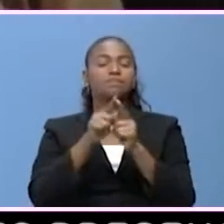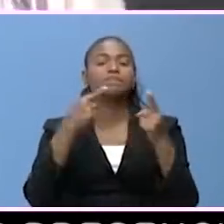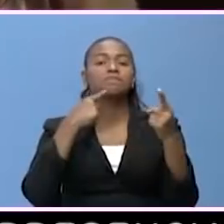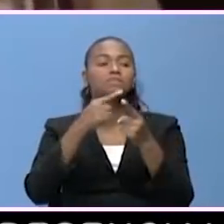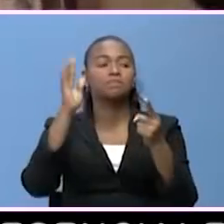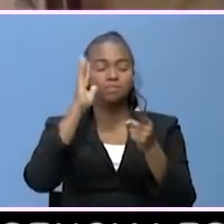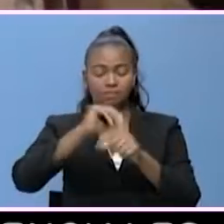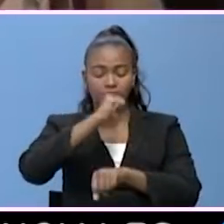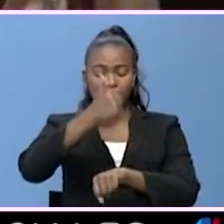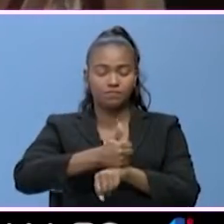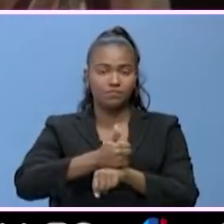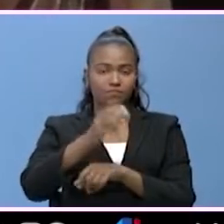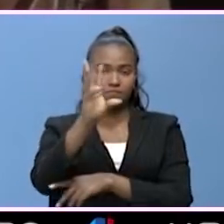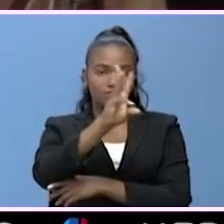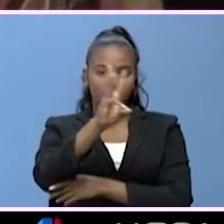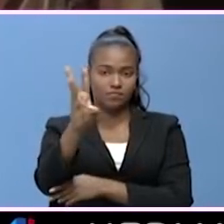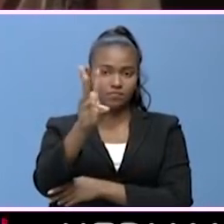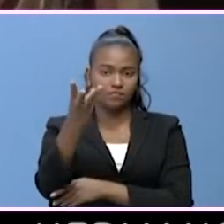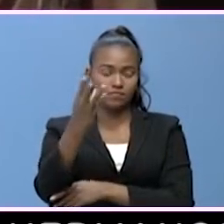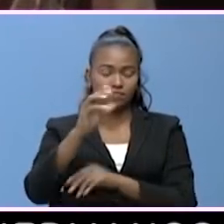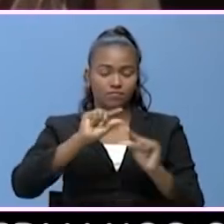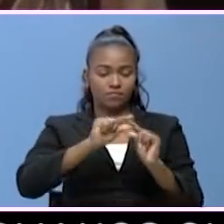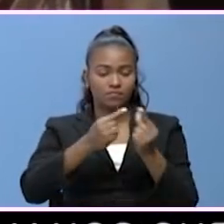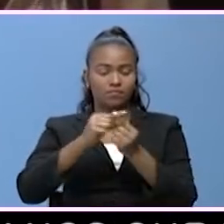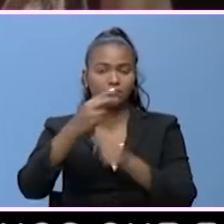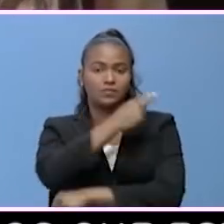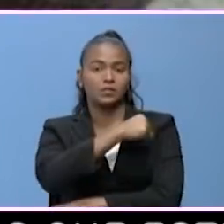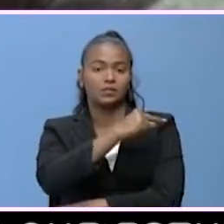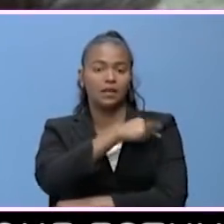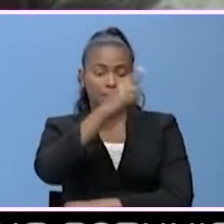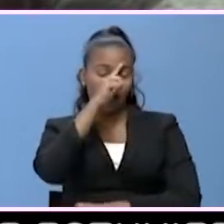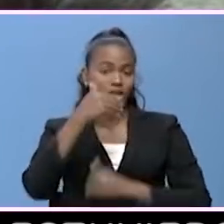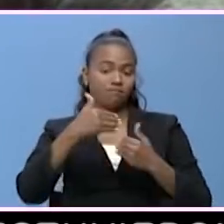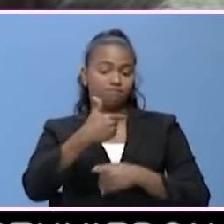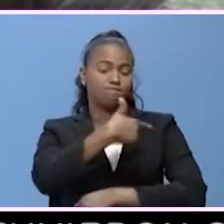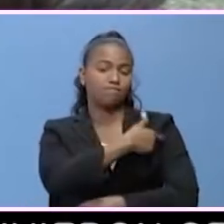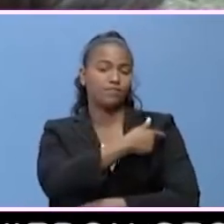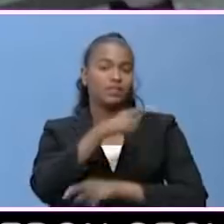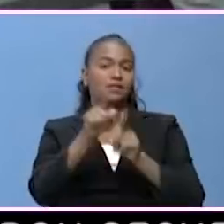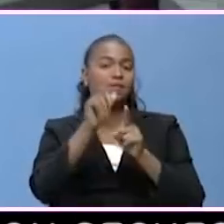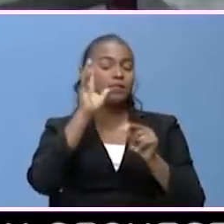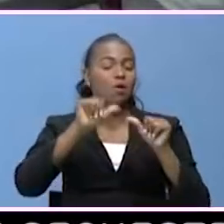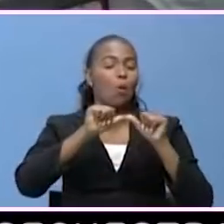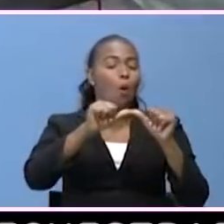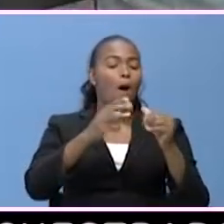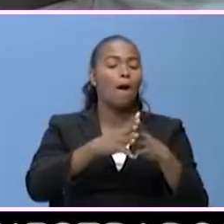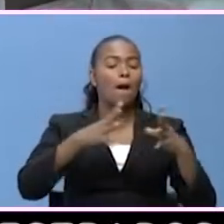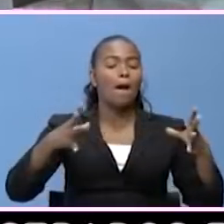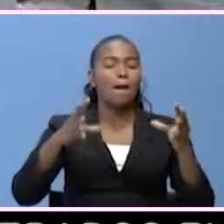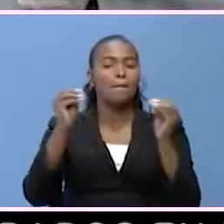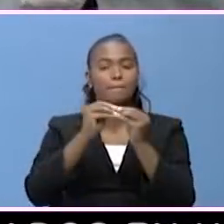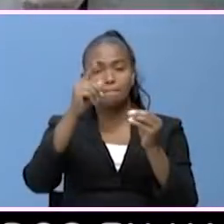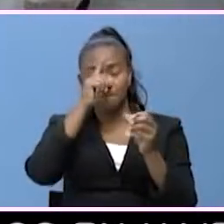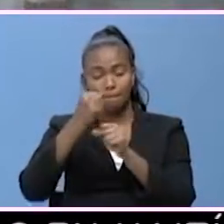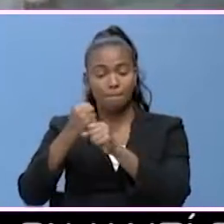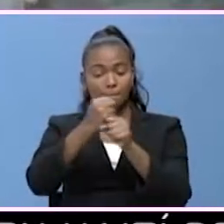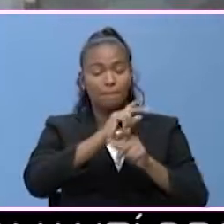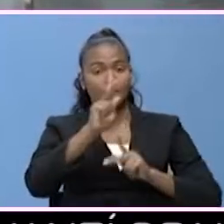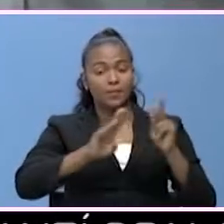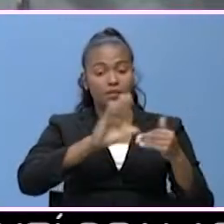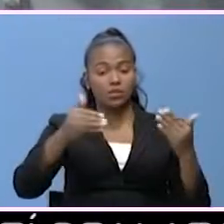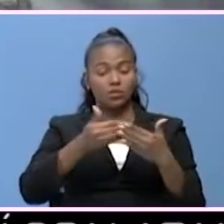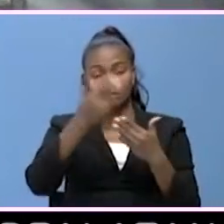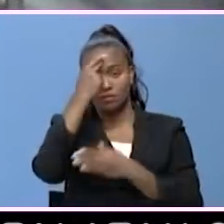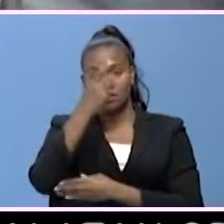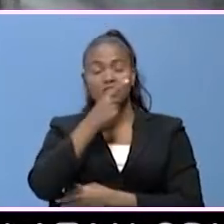están habilitados 600 centros de vacunación en todo el país y se continuará ampliando para garantizar que toda la población se vacune